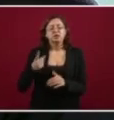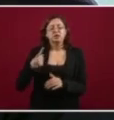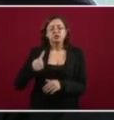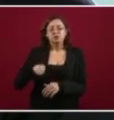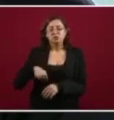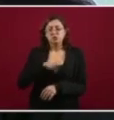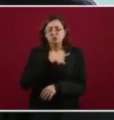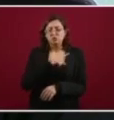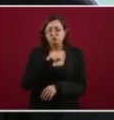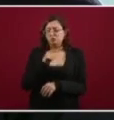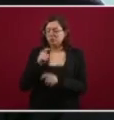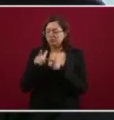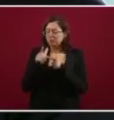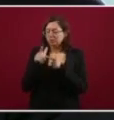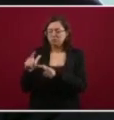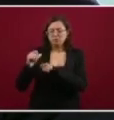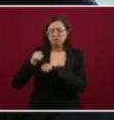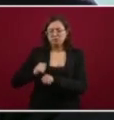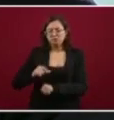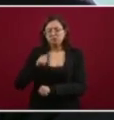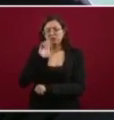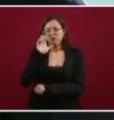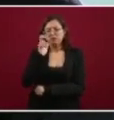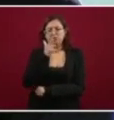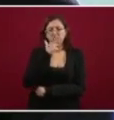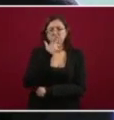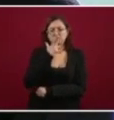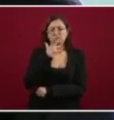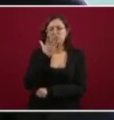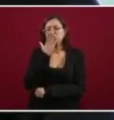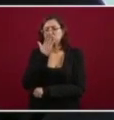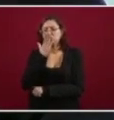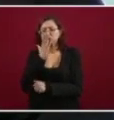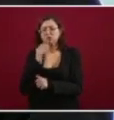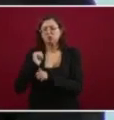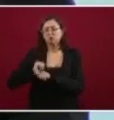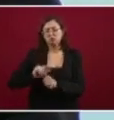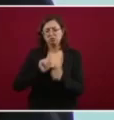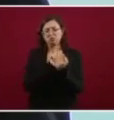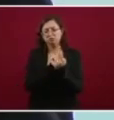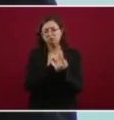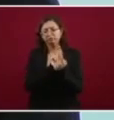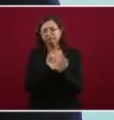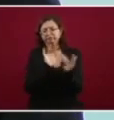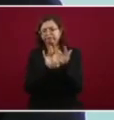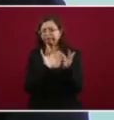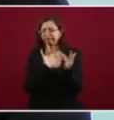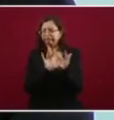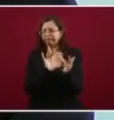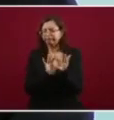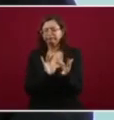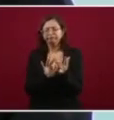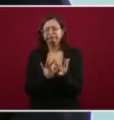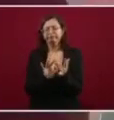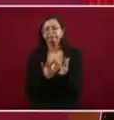con las autoridades del estado de Chihuahua y de Sonora en una